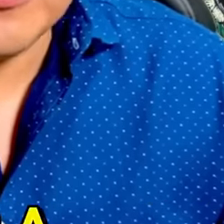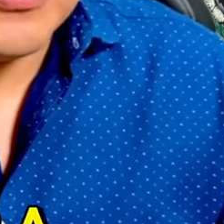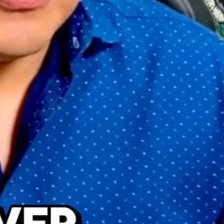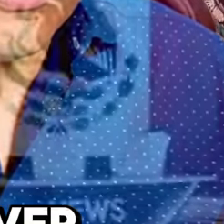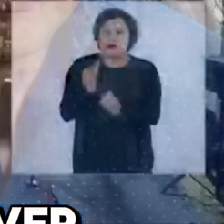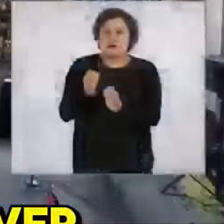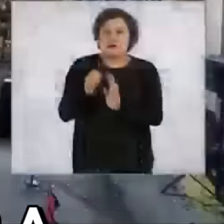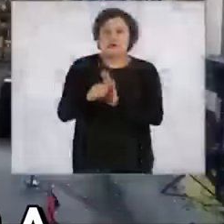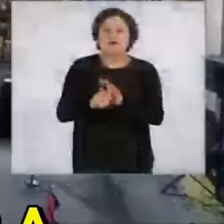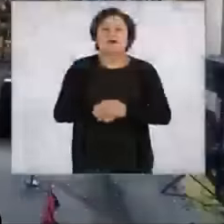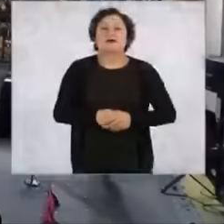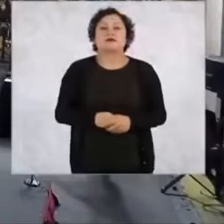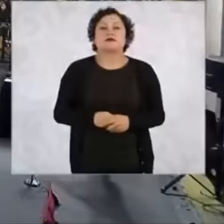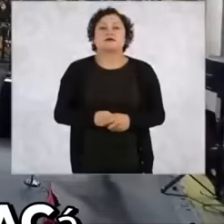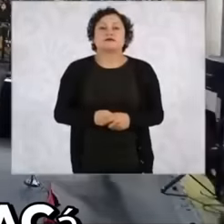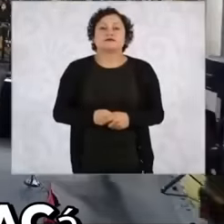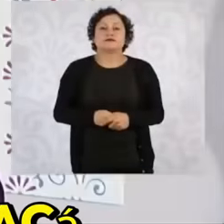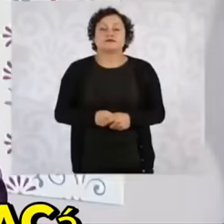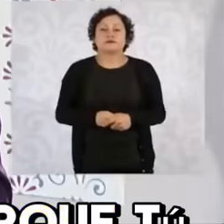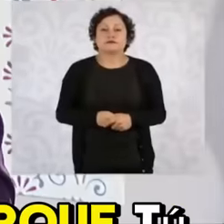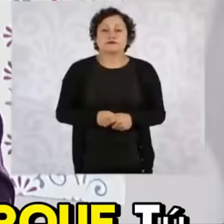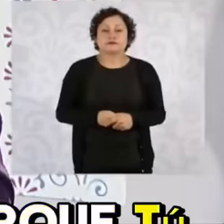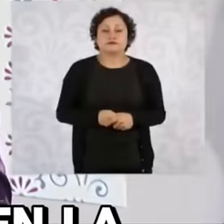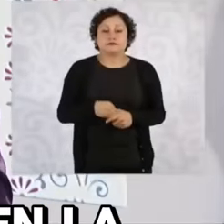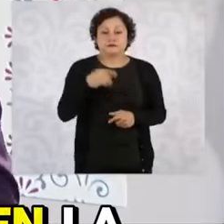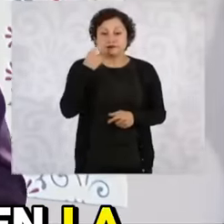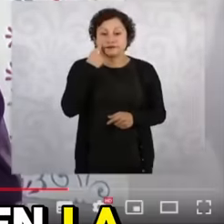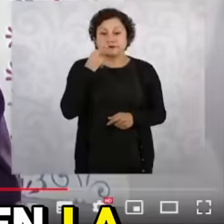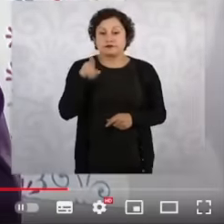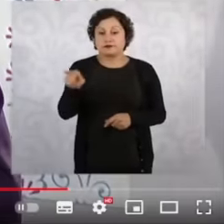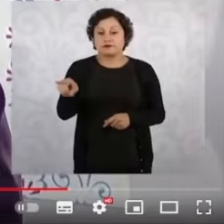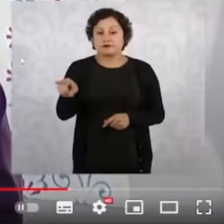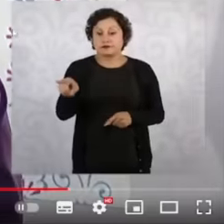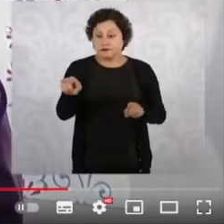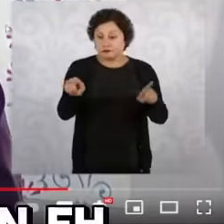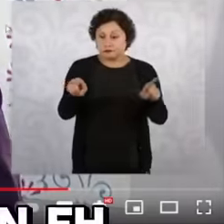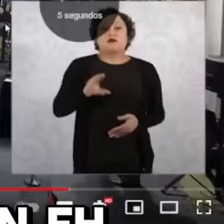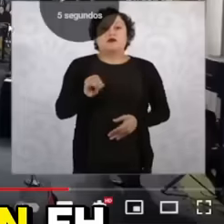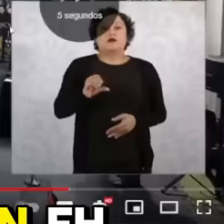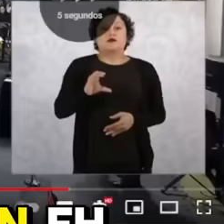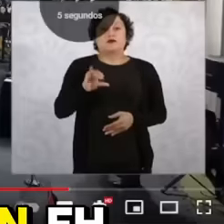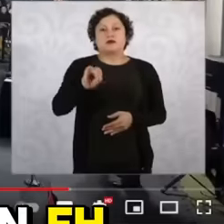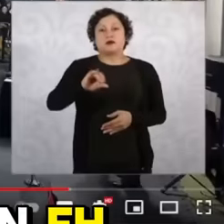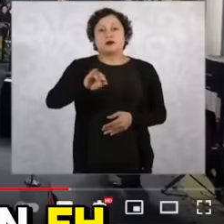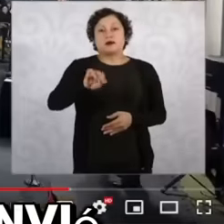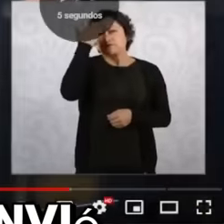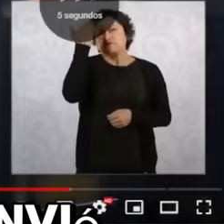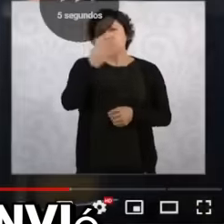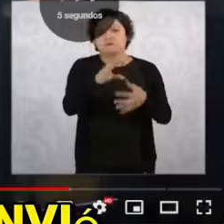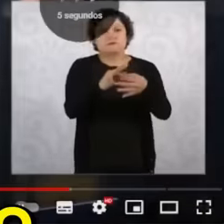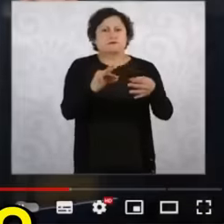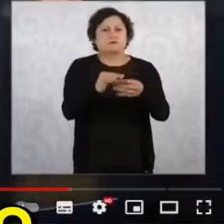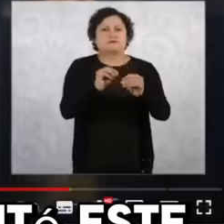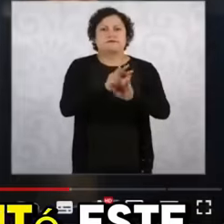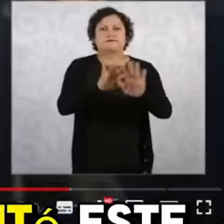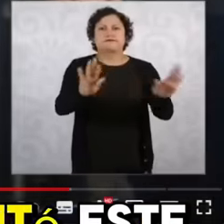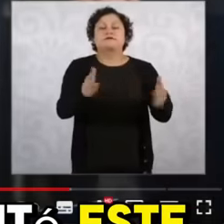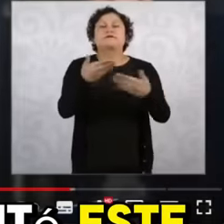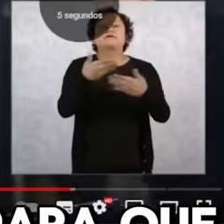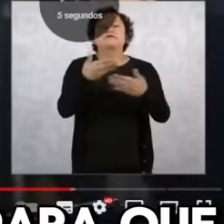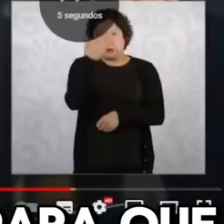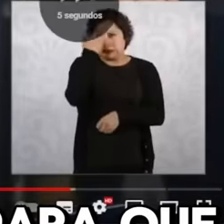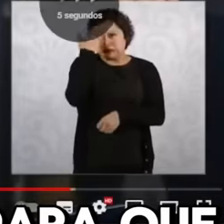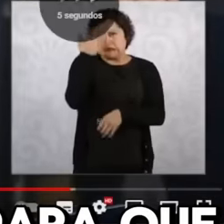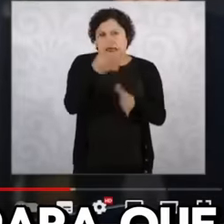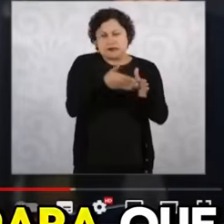A ver, a ver, a ver, a ver, a ver. A ver acá, ¿verdad? Porque tú saliste en la... Urban, que ya se envió, bueno, que presentó